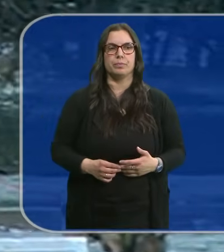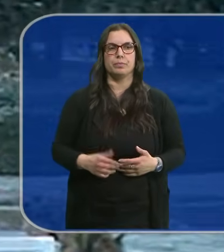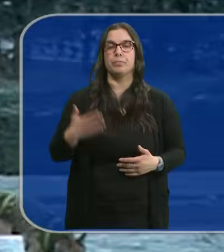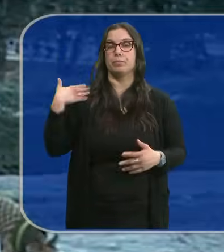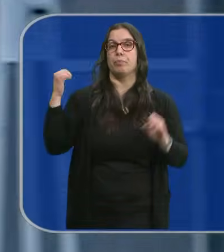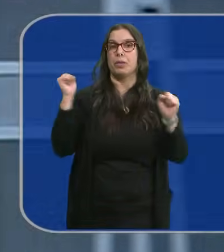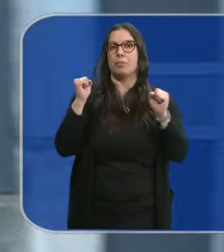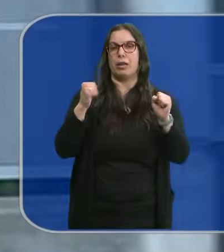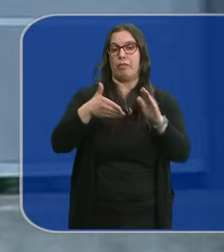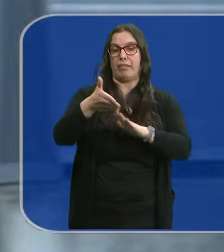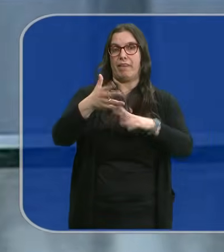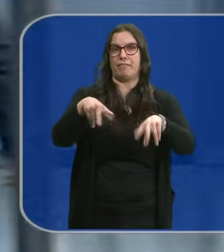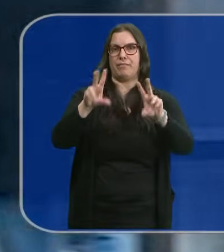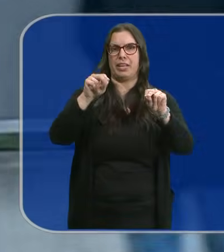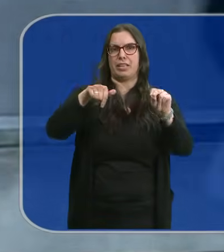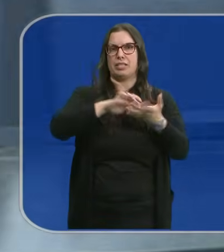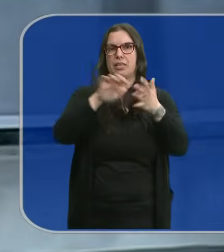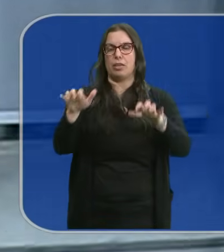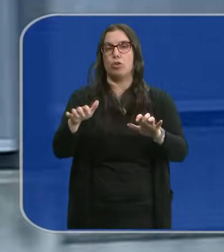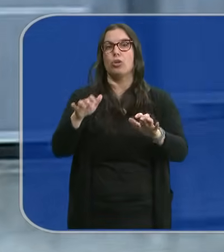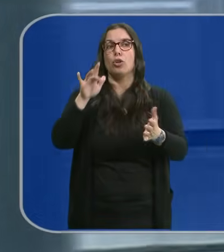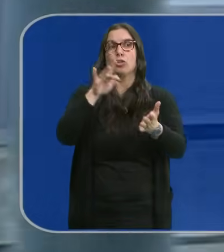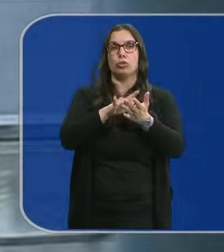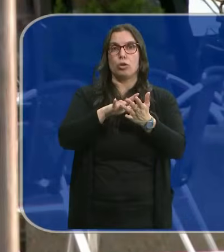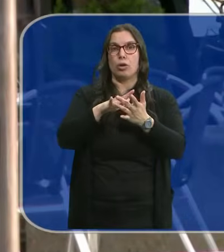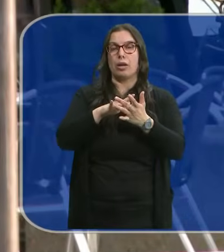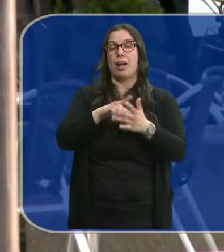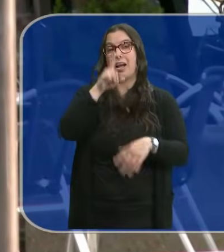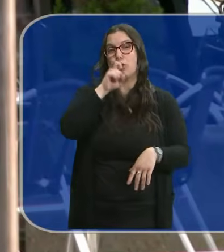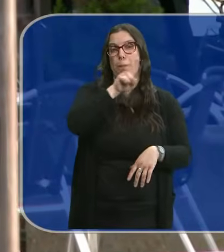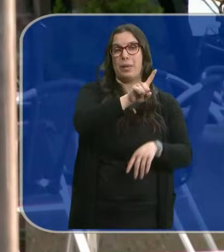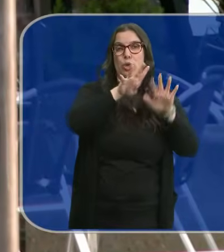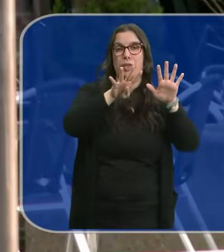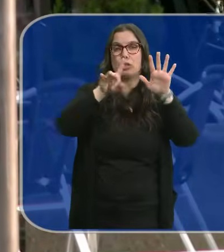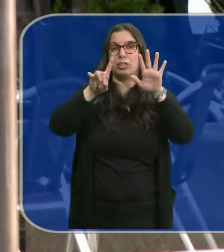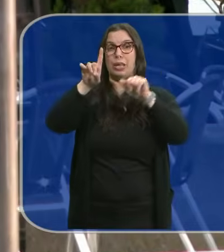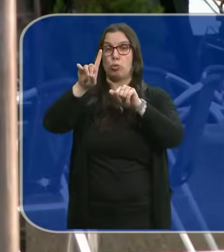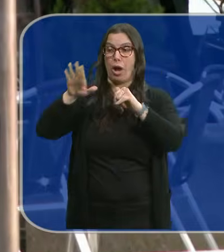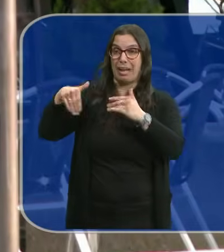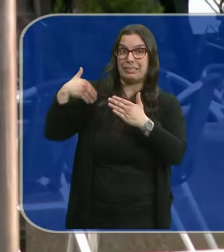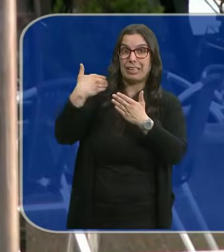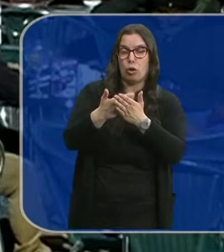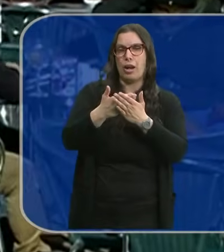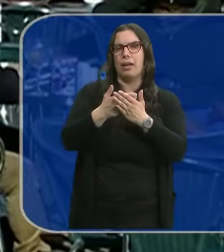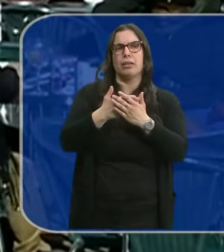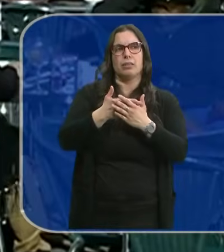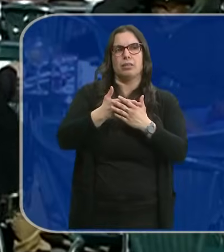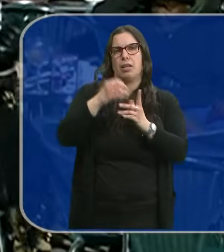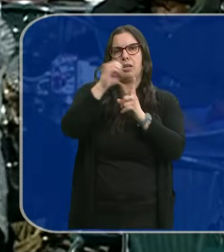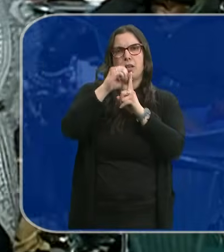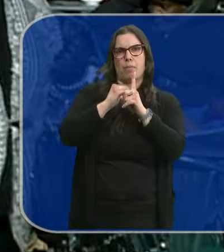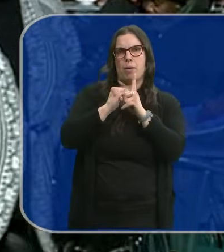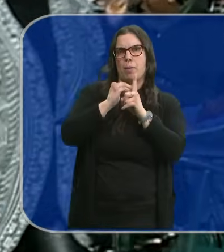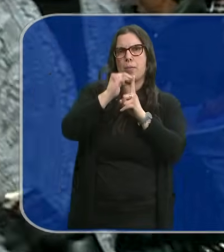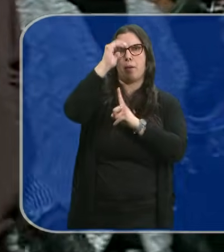El invierno se despide en Castilla y León, siendo el octavo más cálido desde 1961, con unas mínimas que continúan